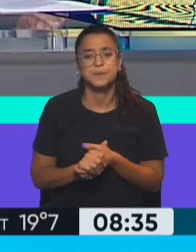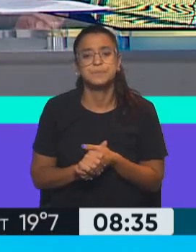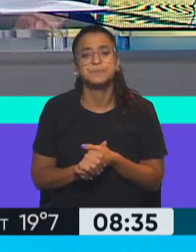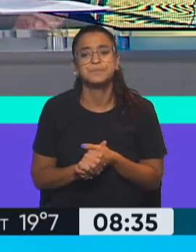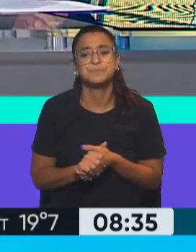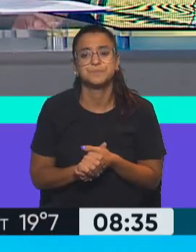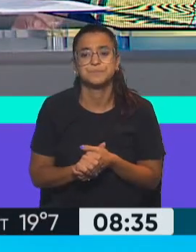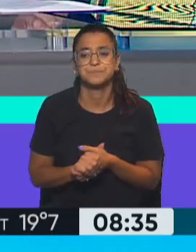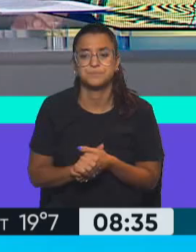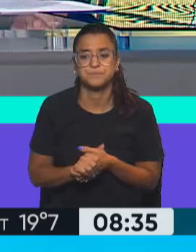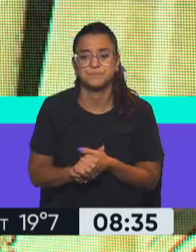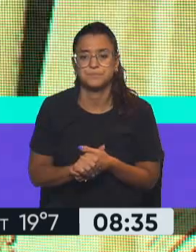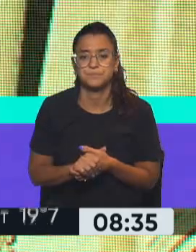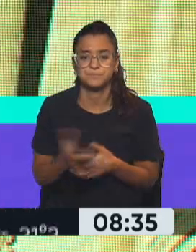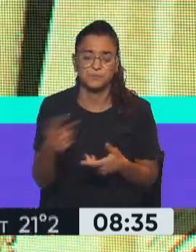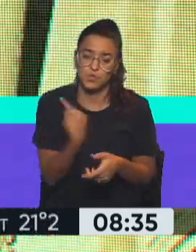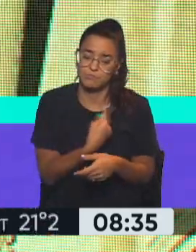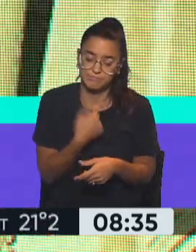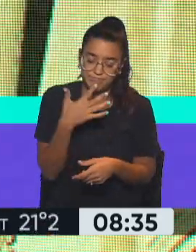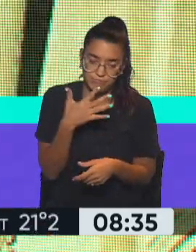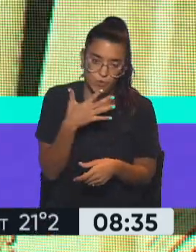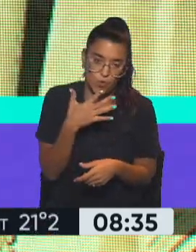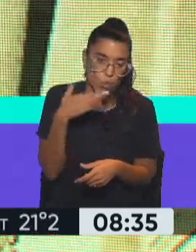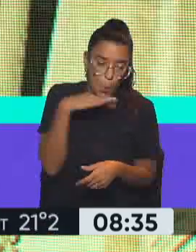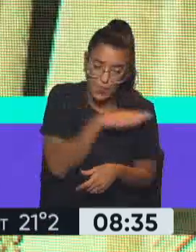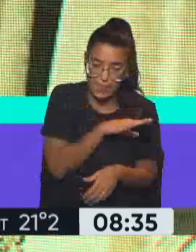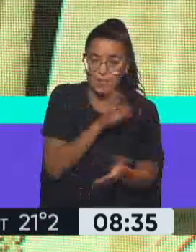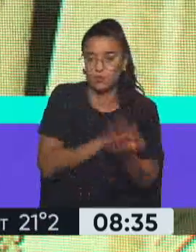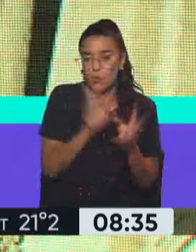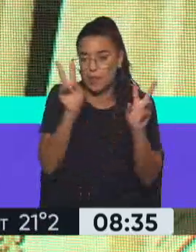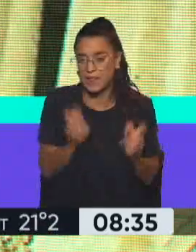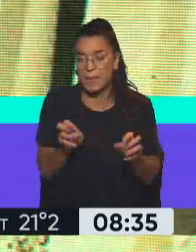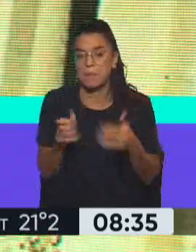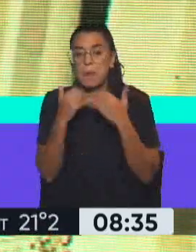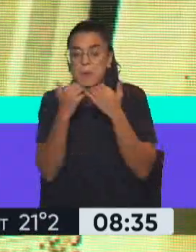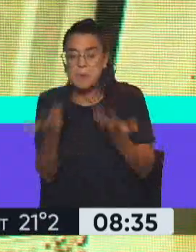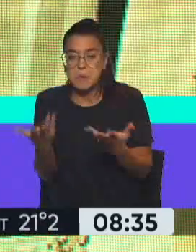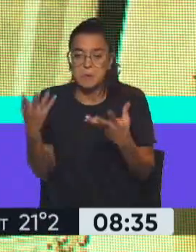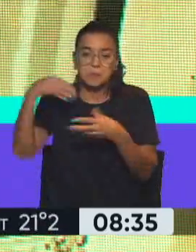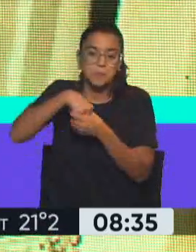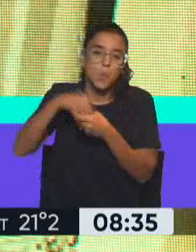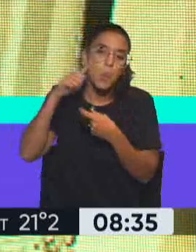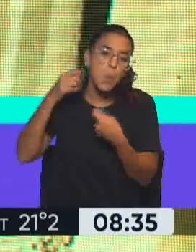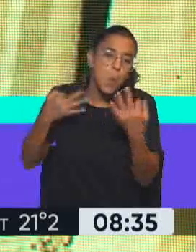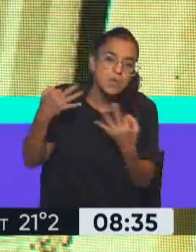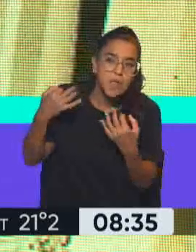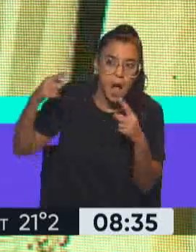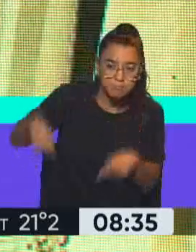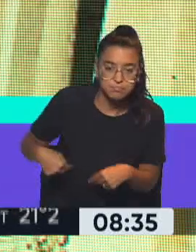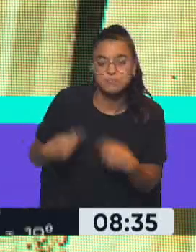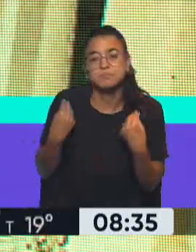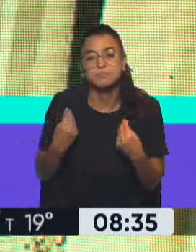haber para los que no entendemos del tema que estamos fuera del paro de las internas judiciales y demás